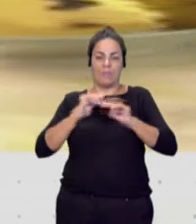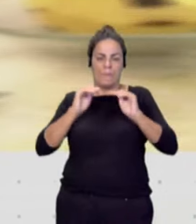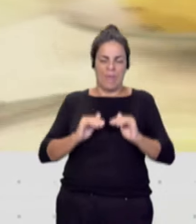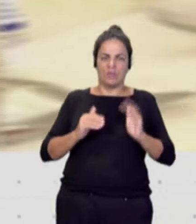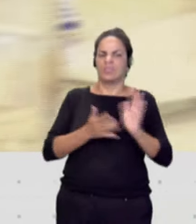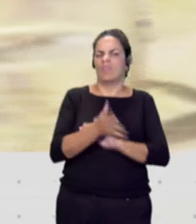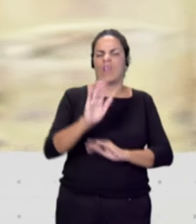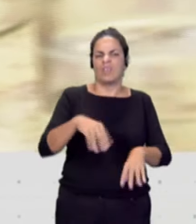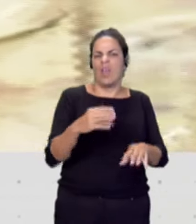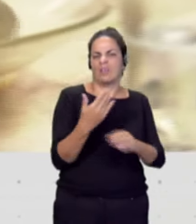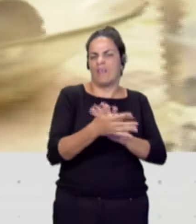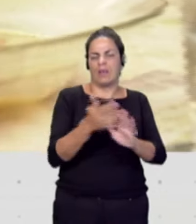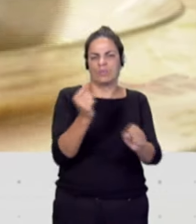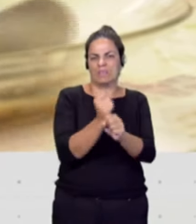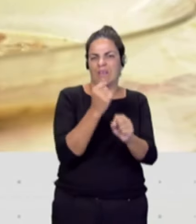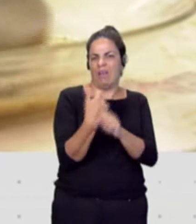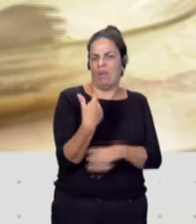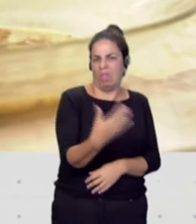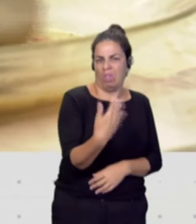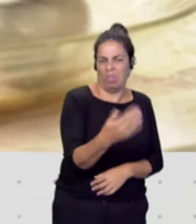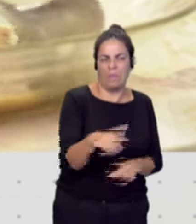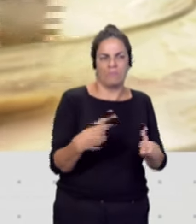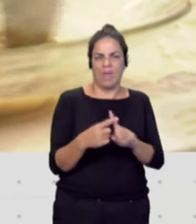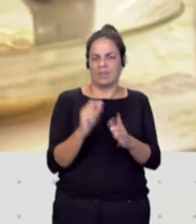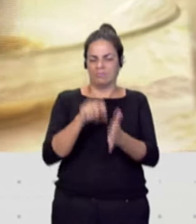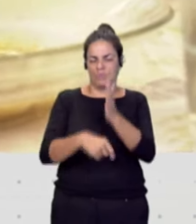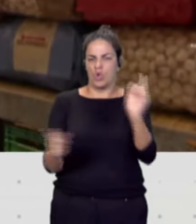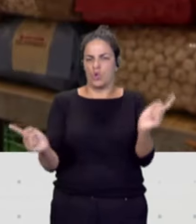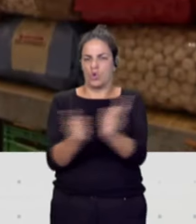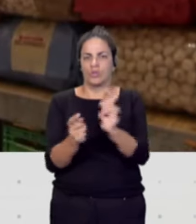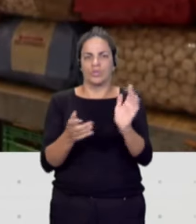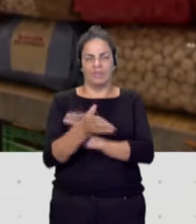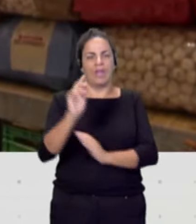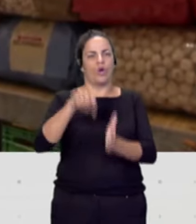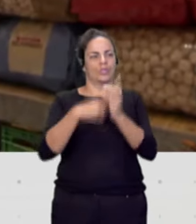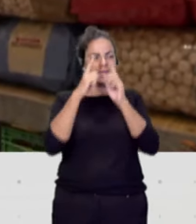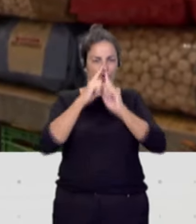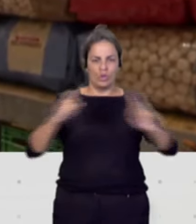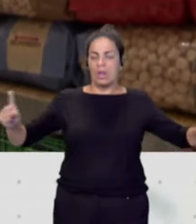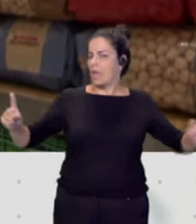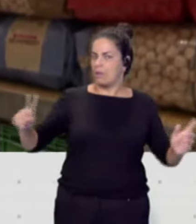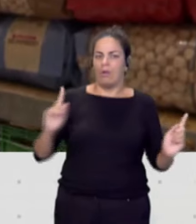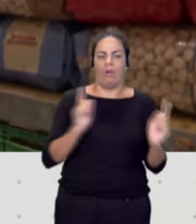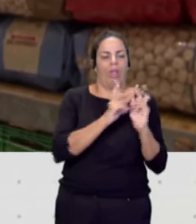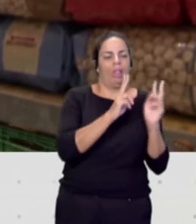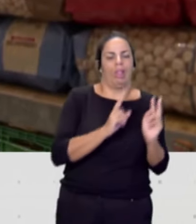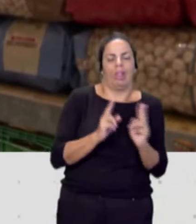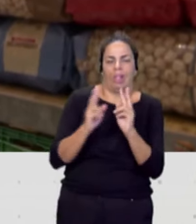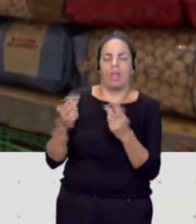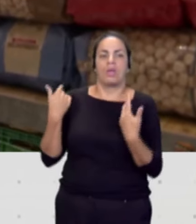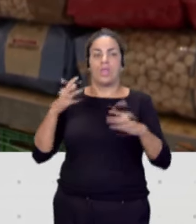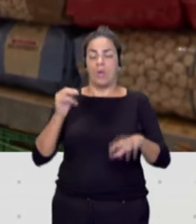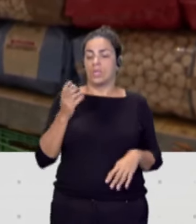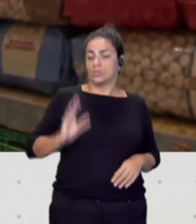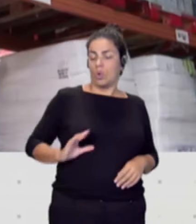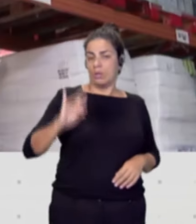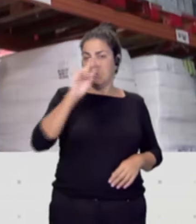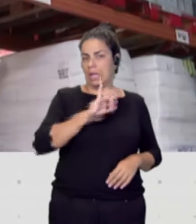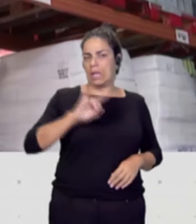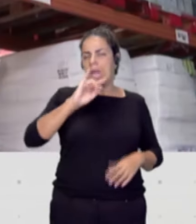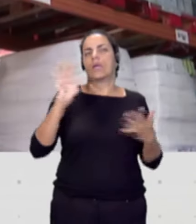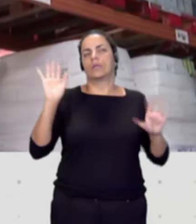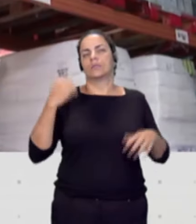duración, que no duran todos los 12 meses de lo que es un año, y por tanto también con unos salarios en Canarias que, a pesar de que han mejorado la renta media por